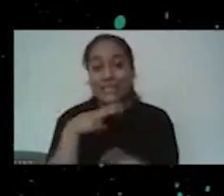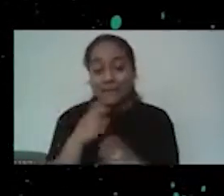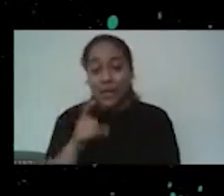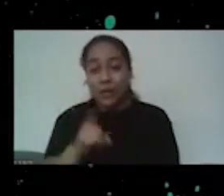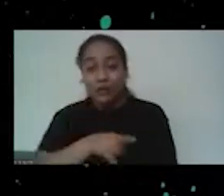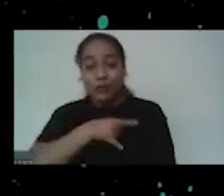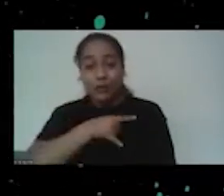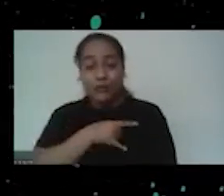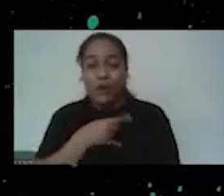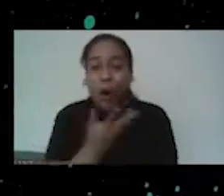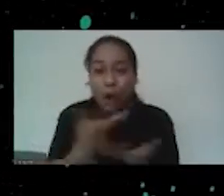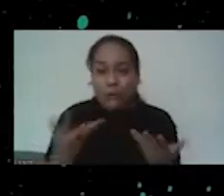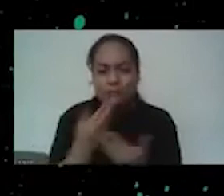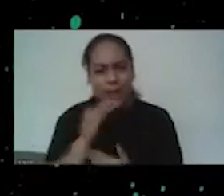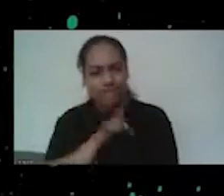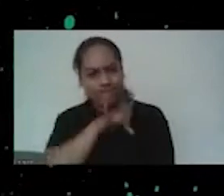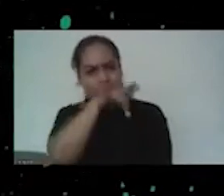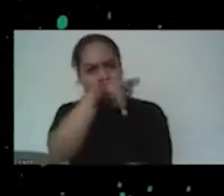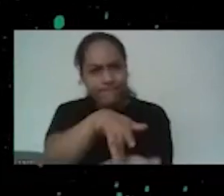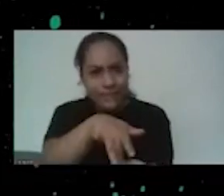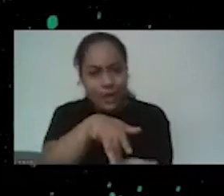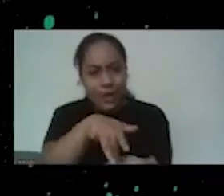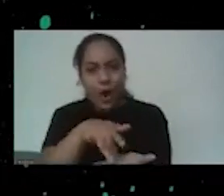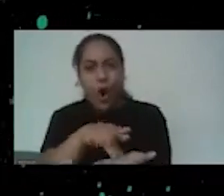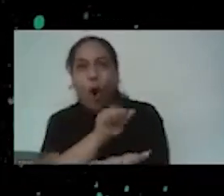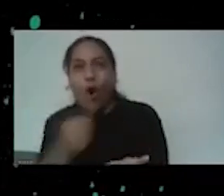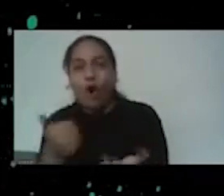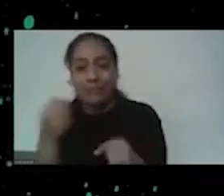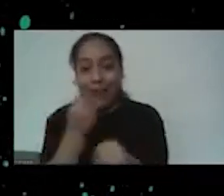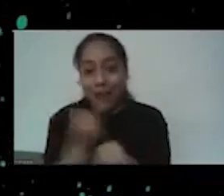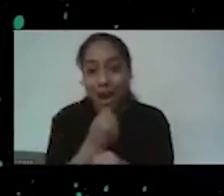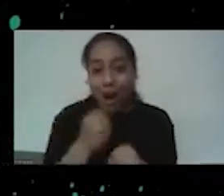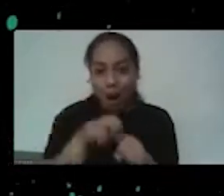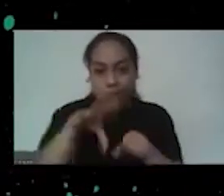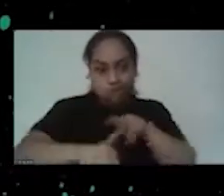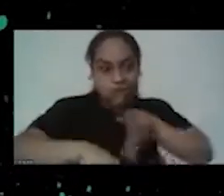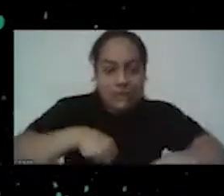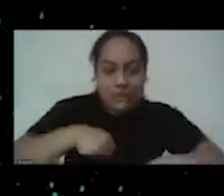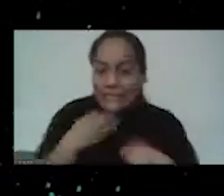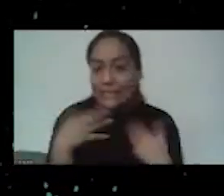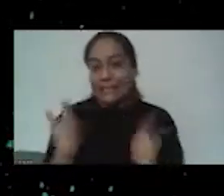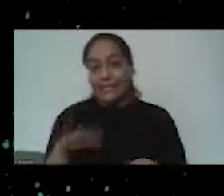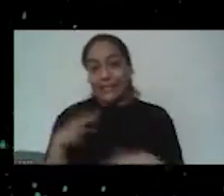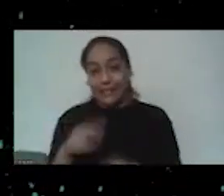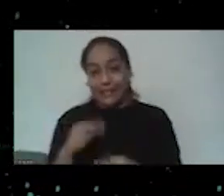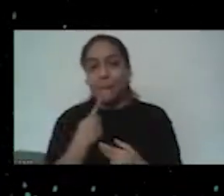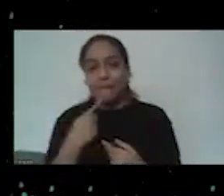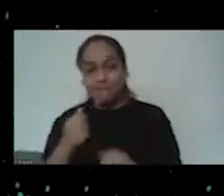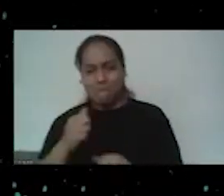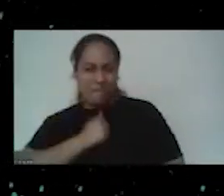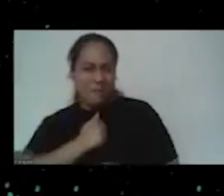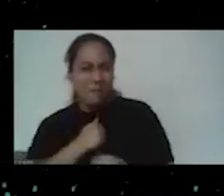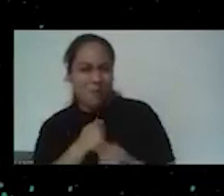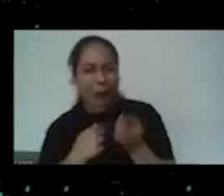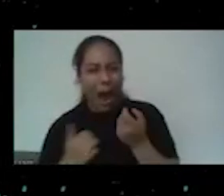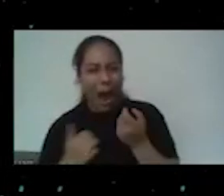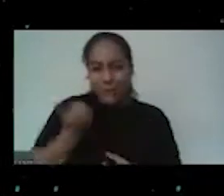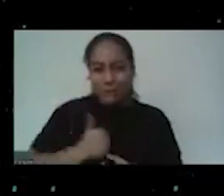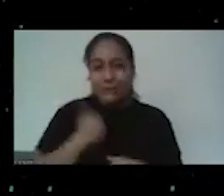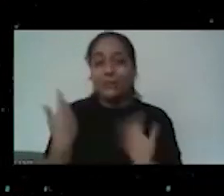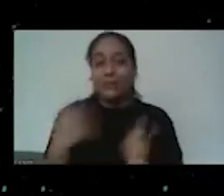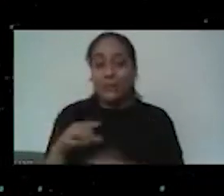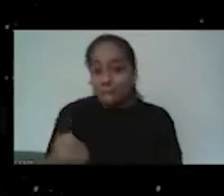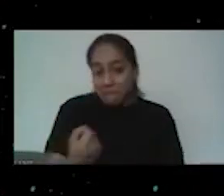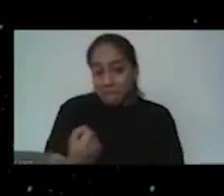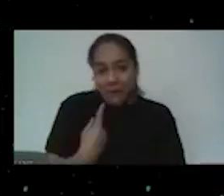de llegar y tomar de una comunidad la que sea para beneficio propio. Es una pregunta que yo siempre